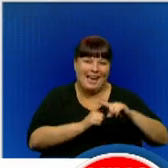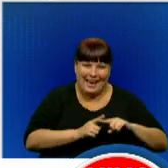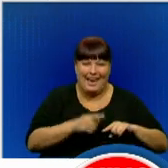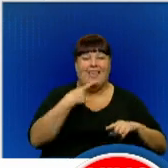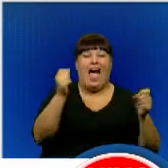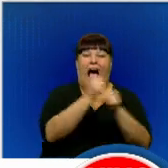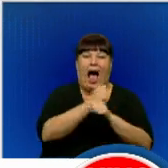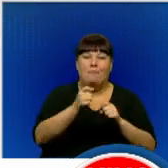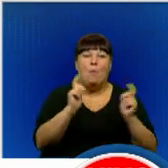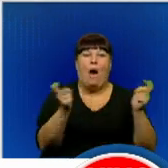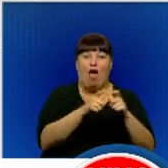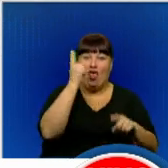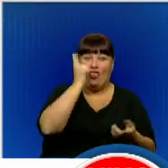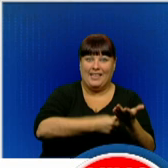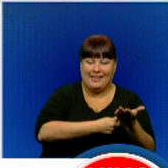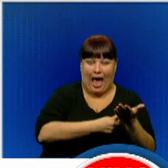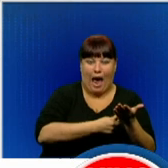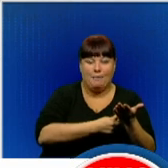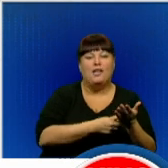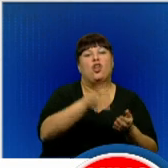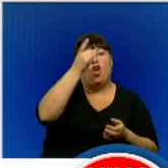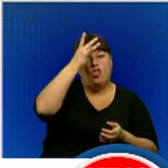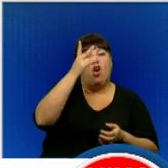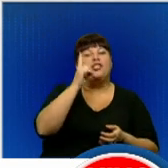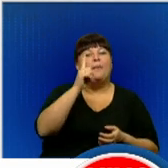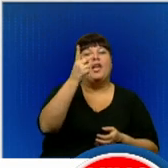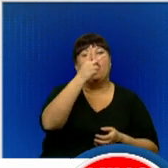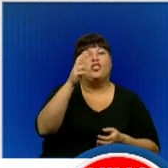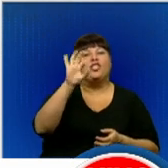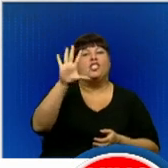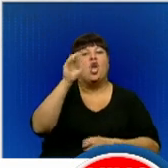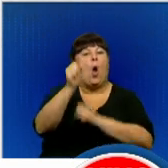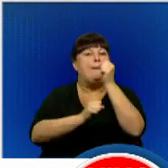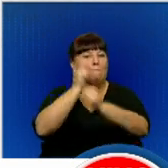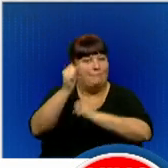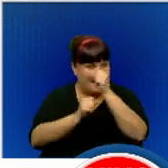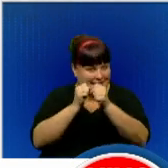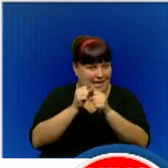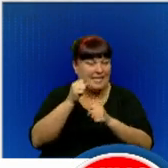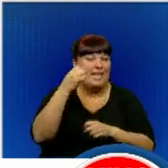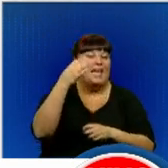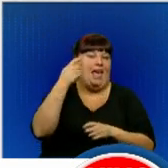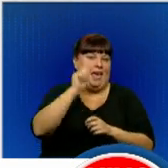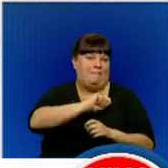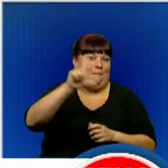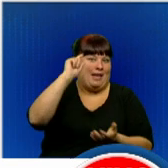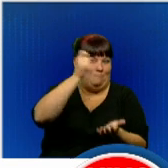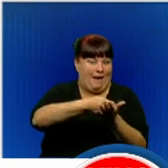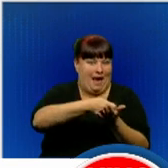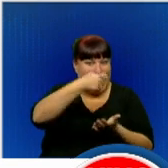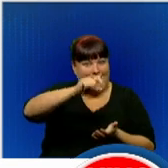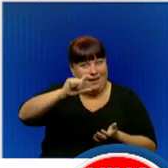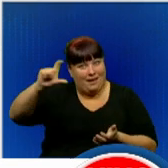aprobamos en el dictamen habría 12 mil 205 empresas que tendrían ese incremental